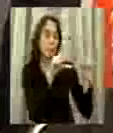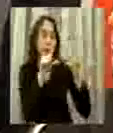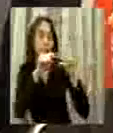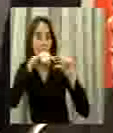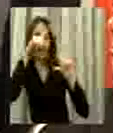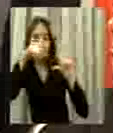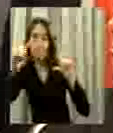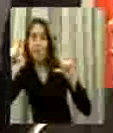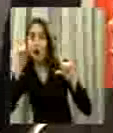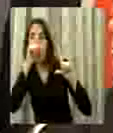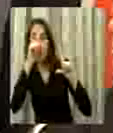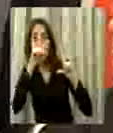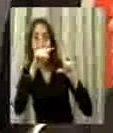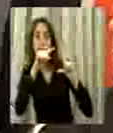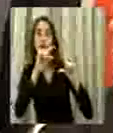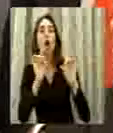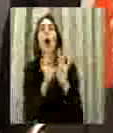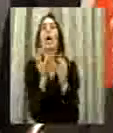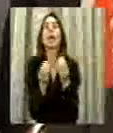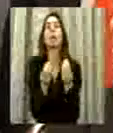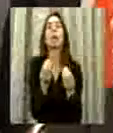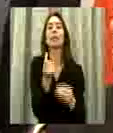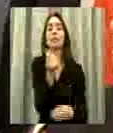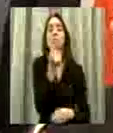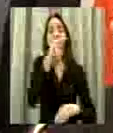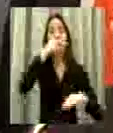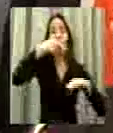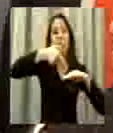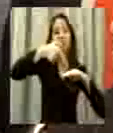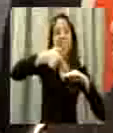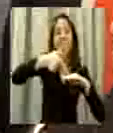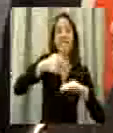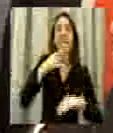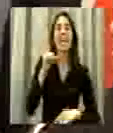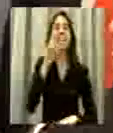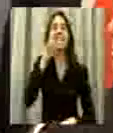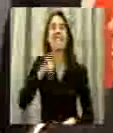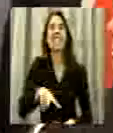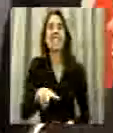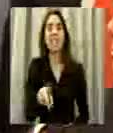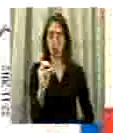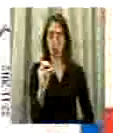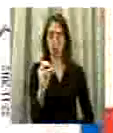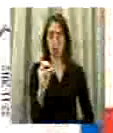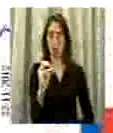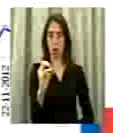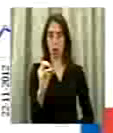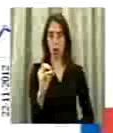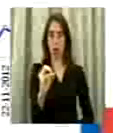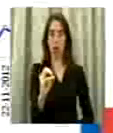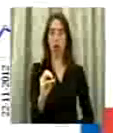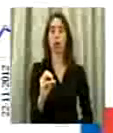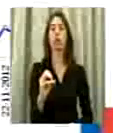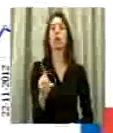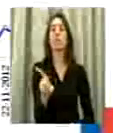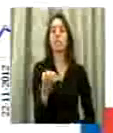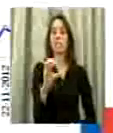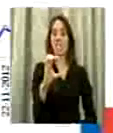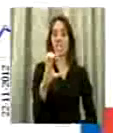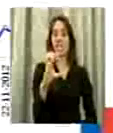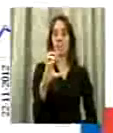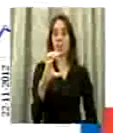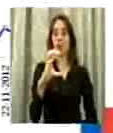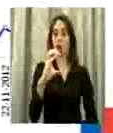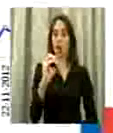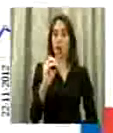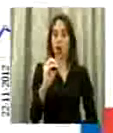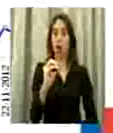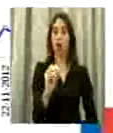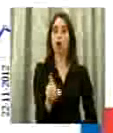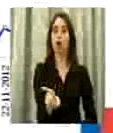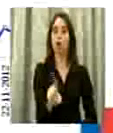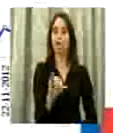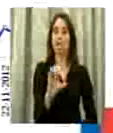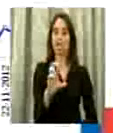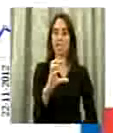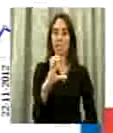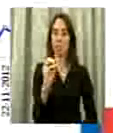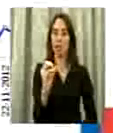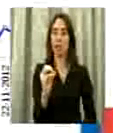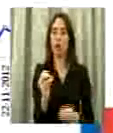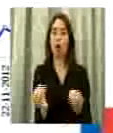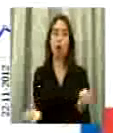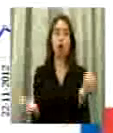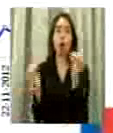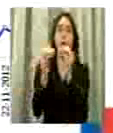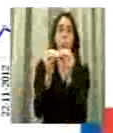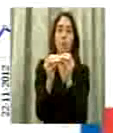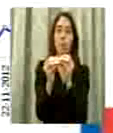hubiera ocurrido con los precios de las gasolinas si es que no hubiera habido CIPCO, y con un CIPCO que podríamos llamar el CIPCO